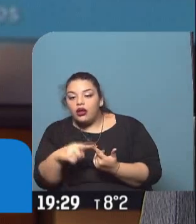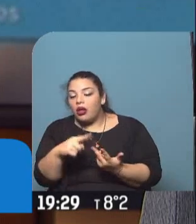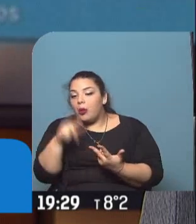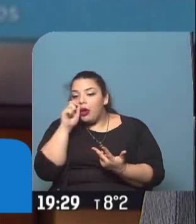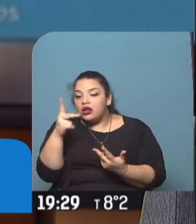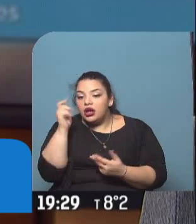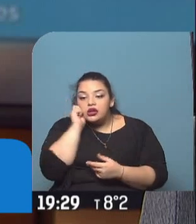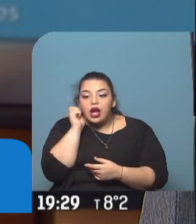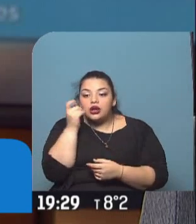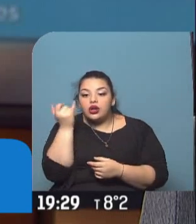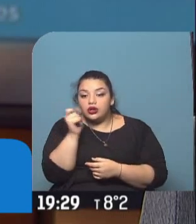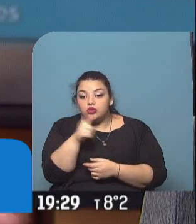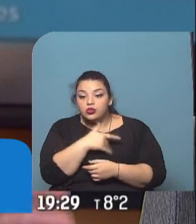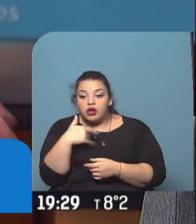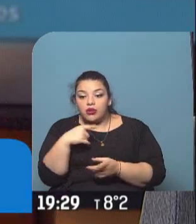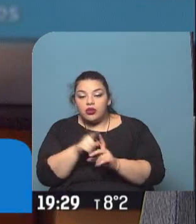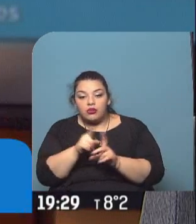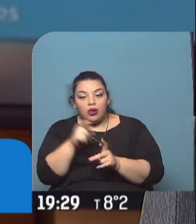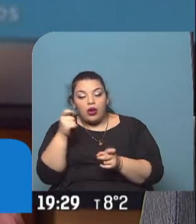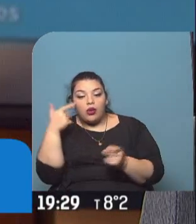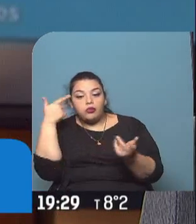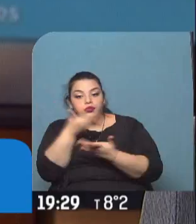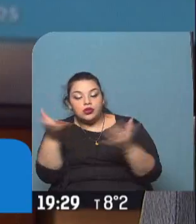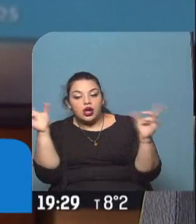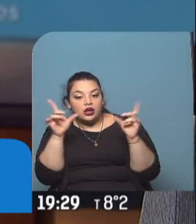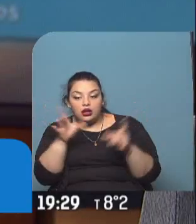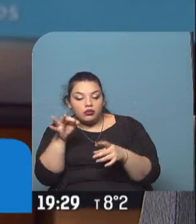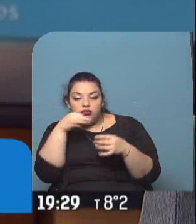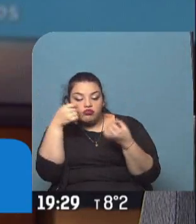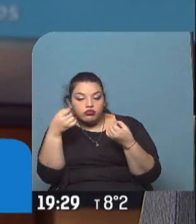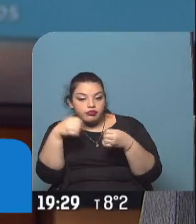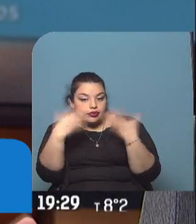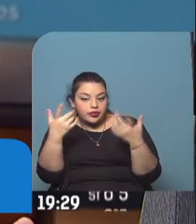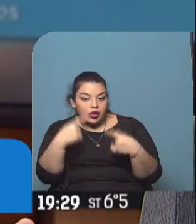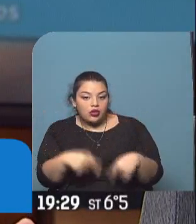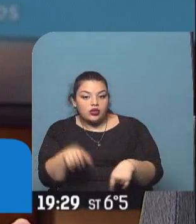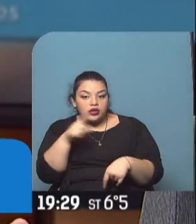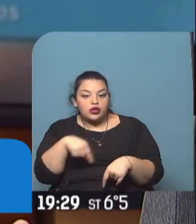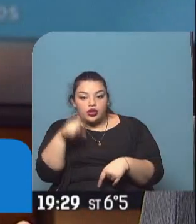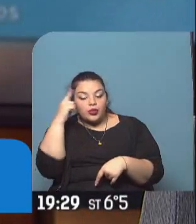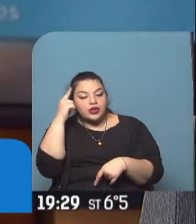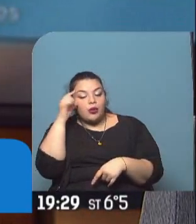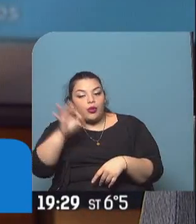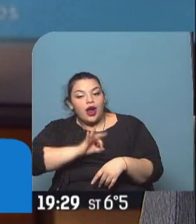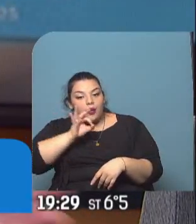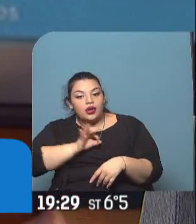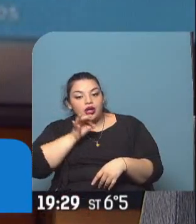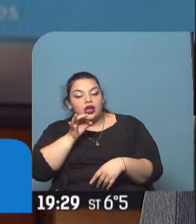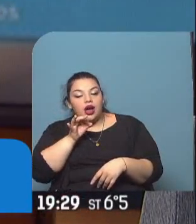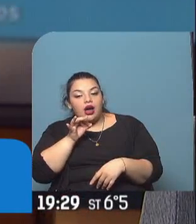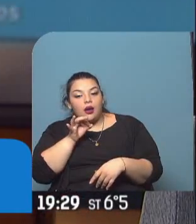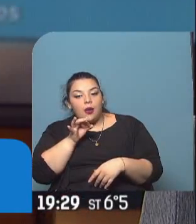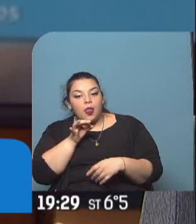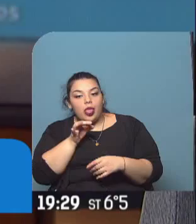pública, en los medios, etcétera, pero en una generación de transición. Y dicen, no, bueno, pero nosotros precisamos una vida paritaria. Claro. No podemos ser superwoman